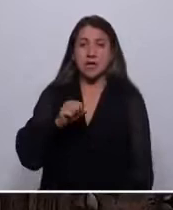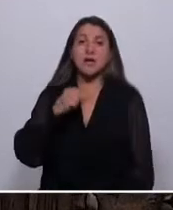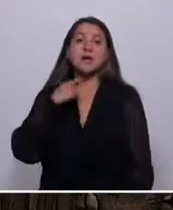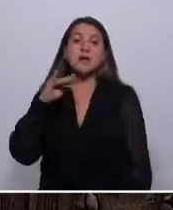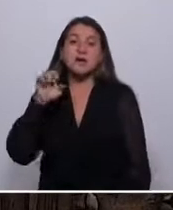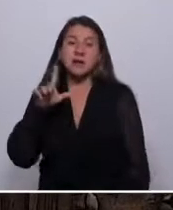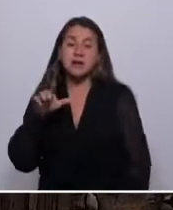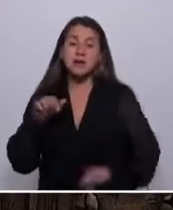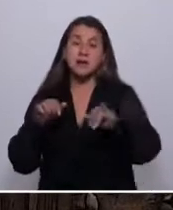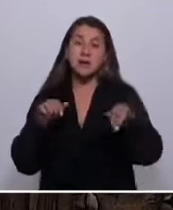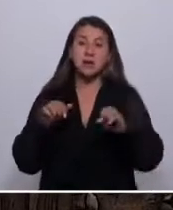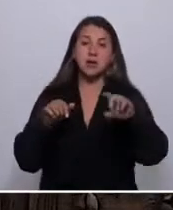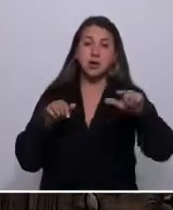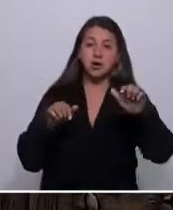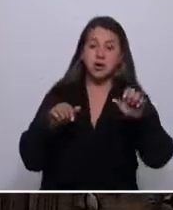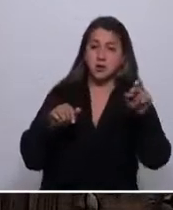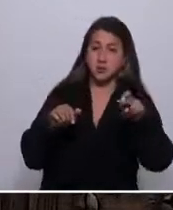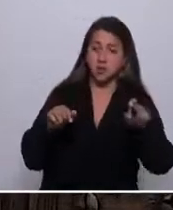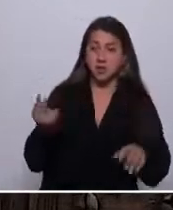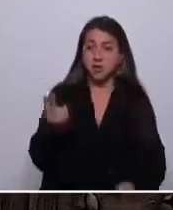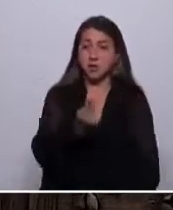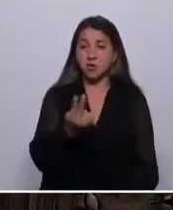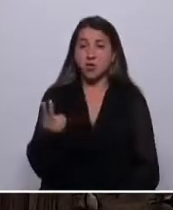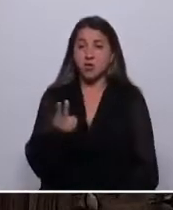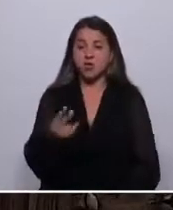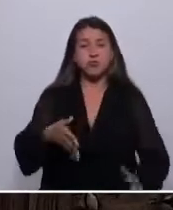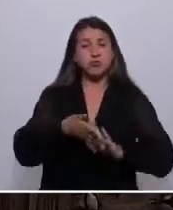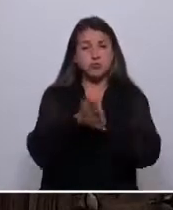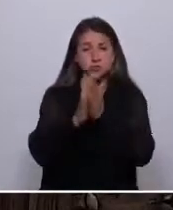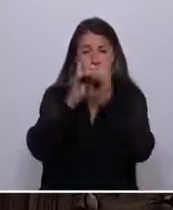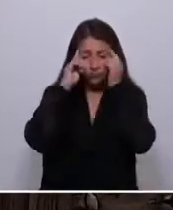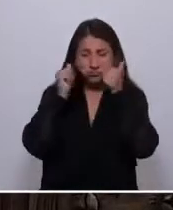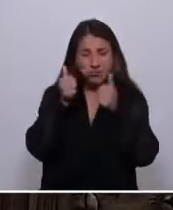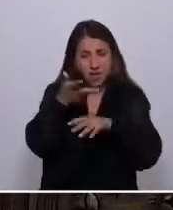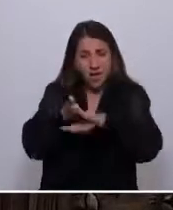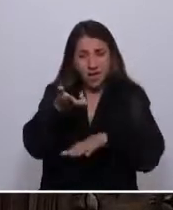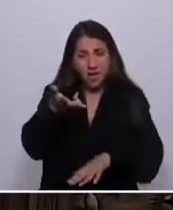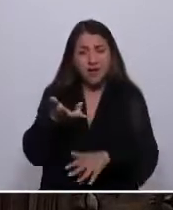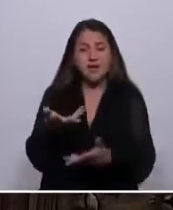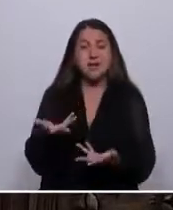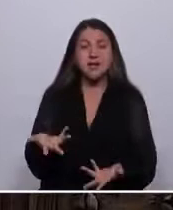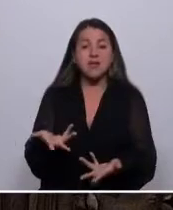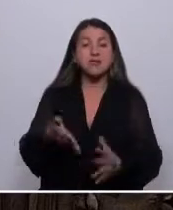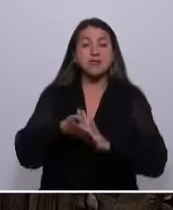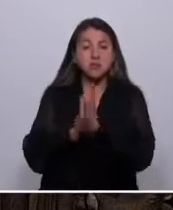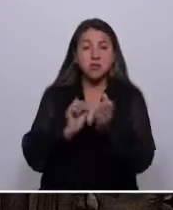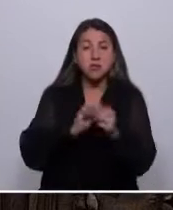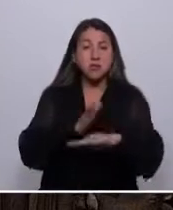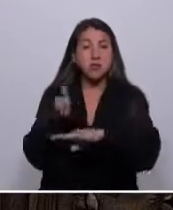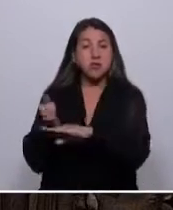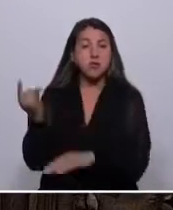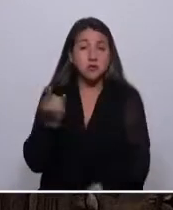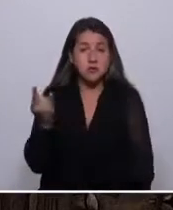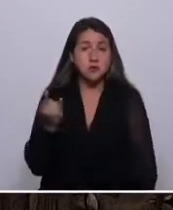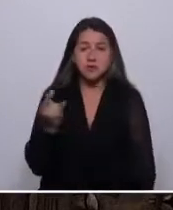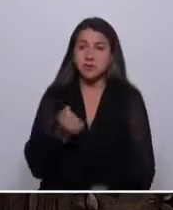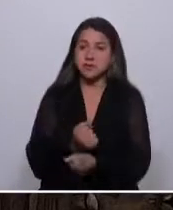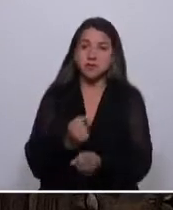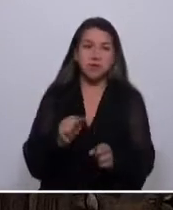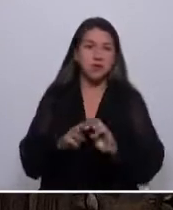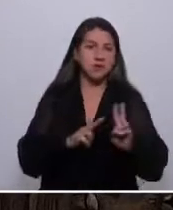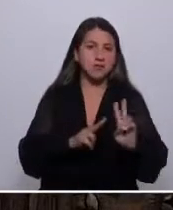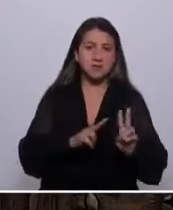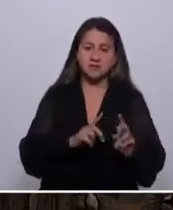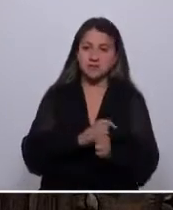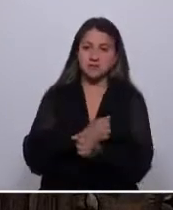y de Jorge Veloso, personas que teniendo todas las capacidades y habilidades para ir a la universidad, no pudieron hacerlo